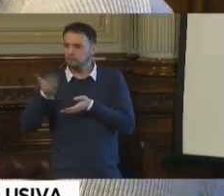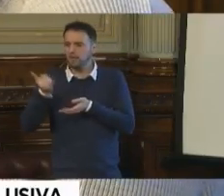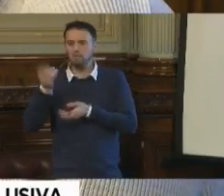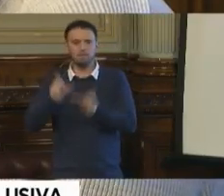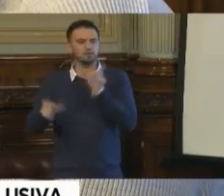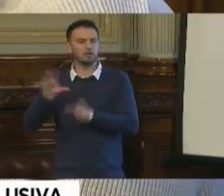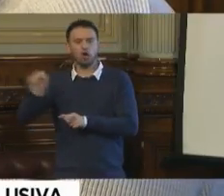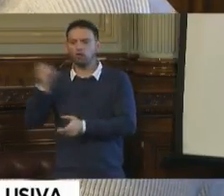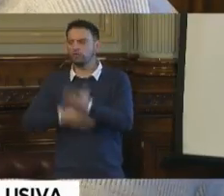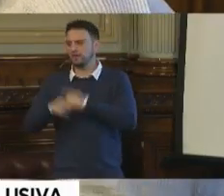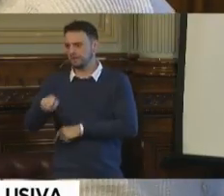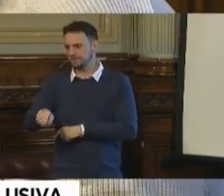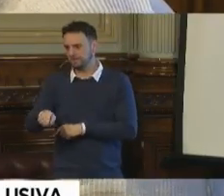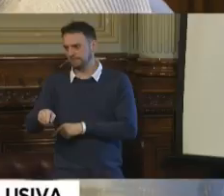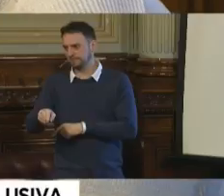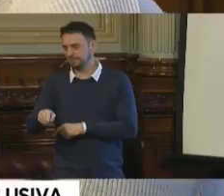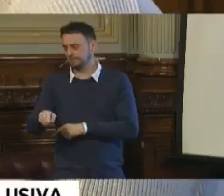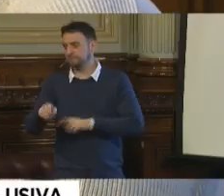discapacidad